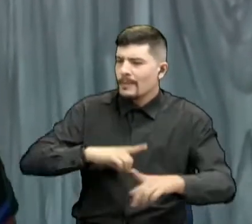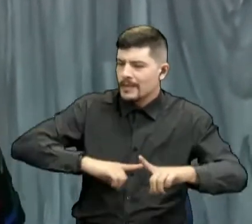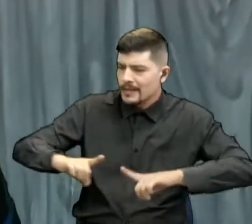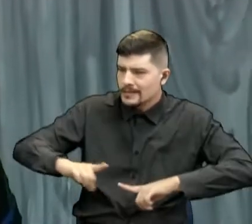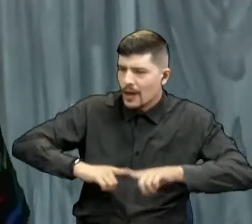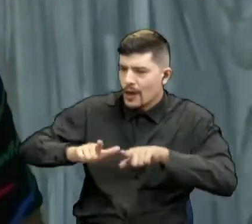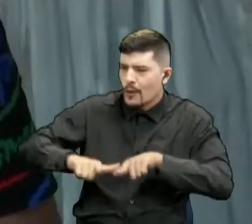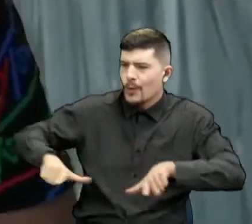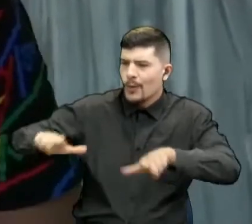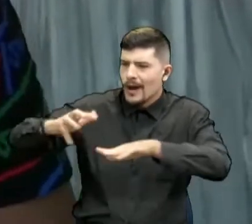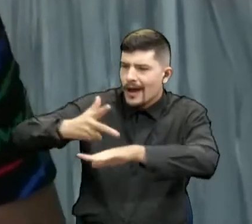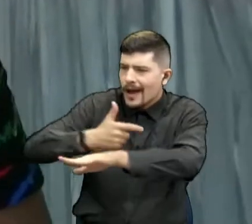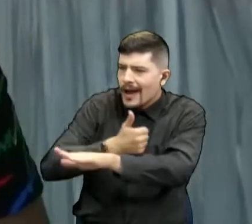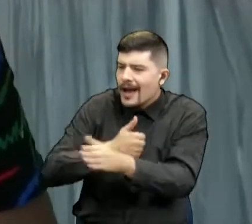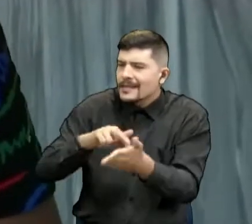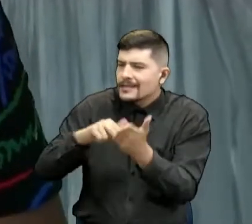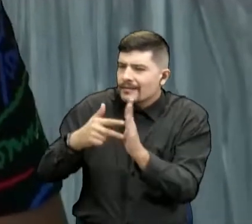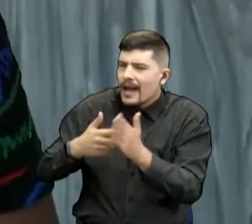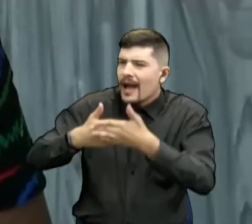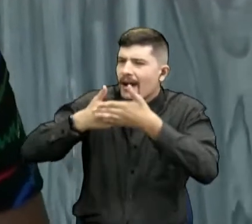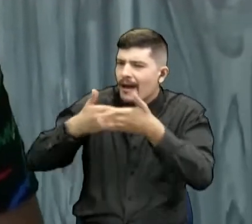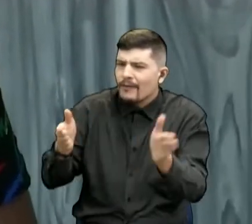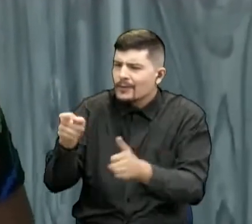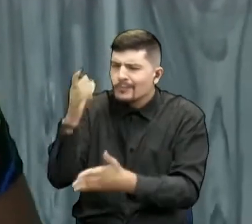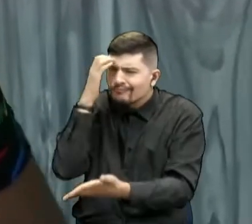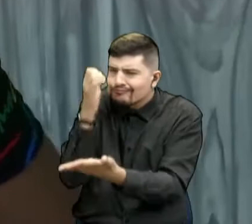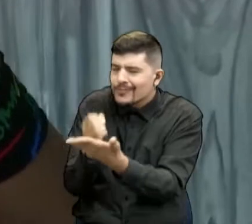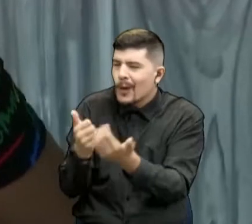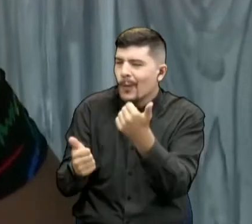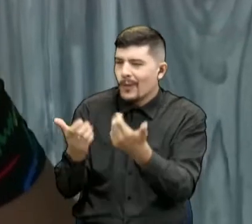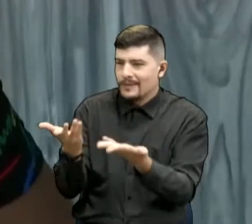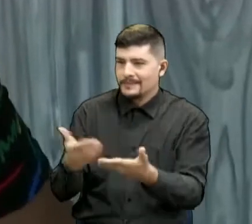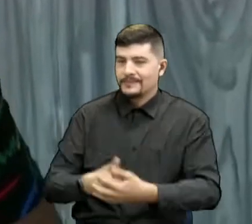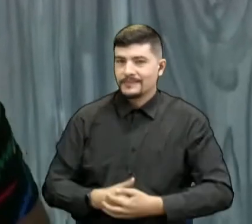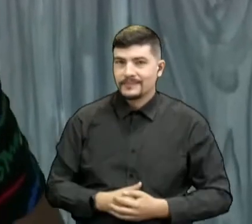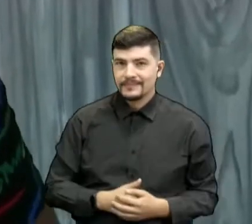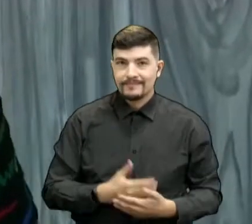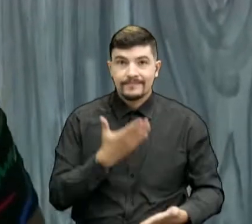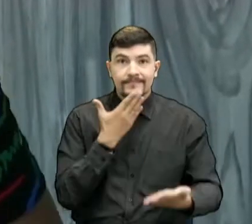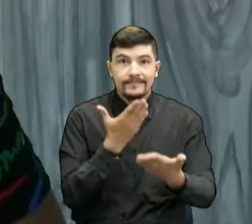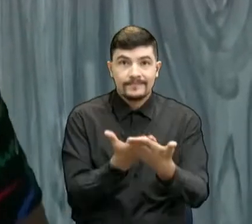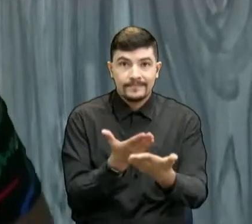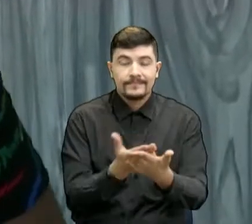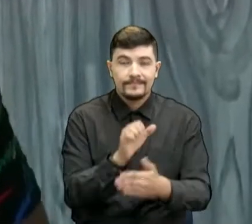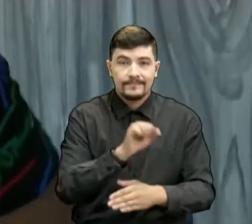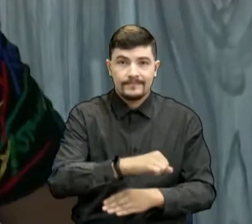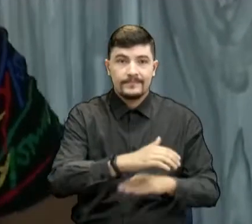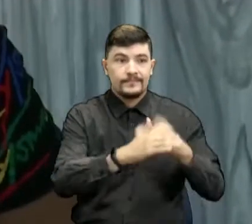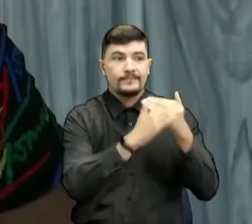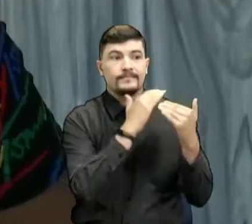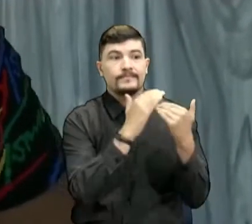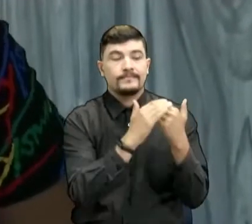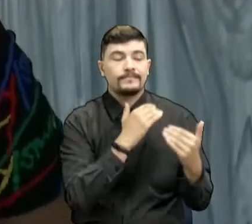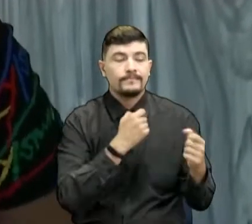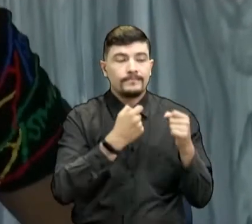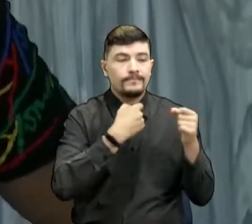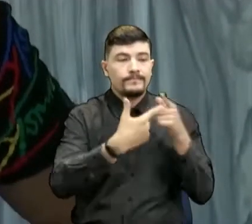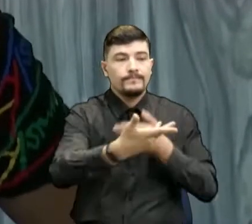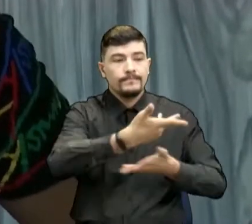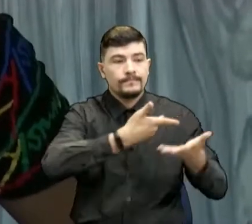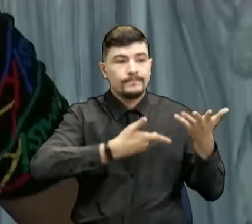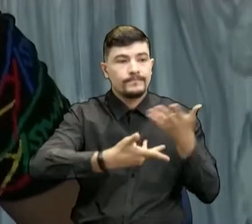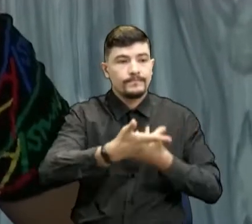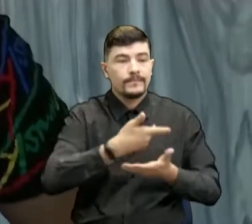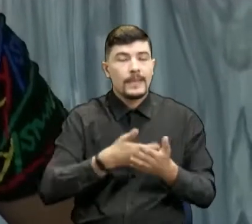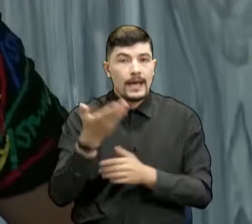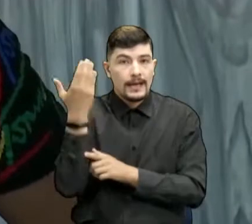unos protocolos de bioseguridad. Buenas tardes, gracias por la invitación. Bueno, gracias a la gestión realizada por Asobares, luego de 6 meses en